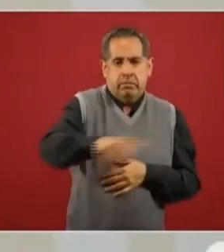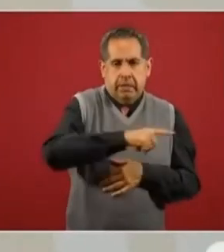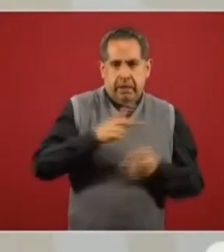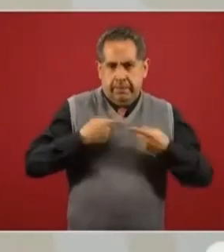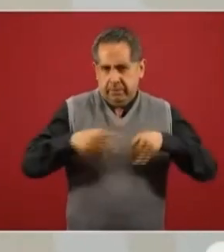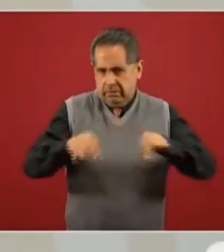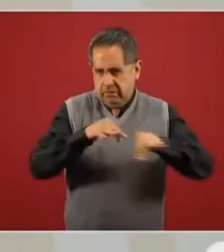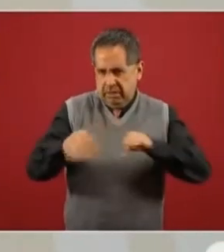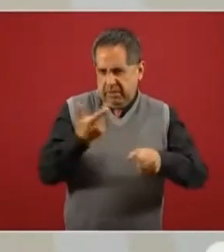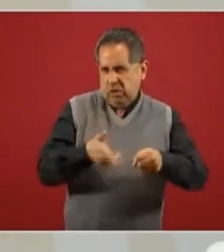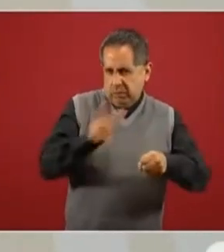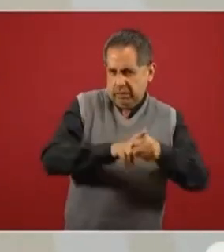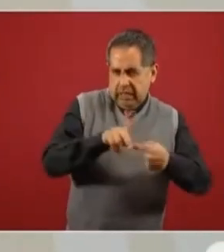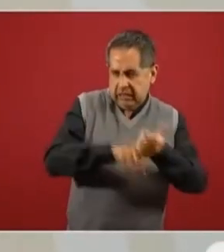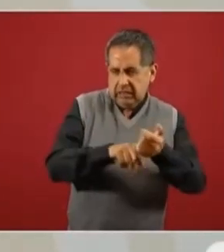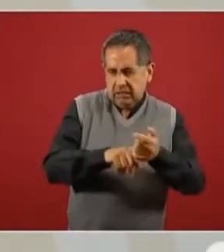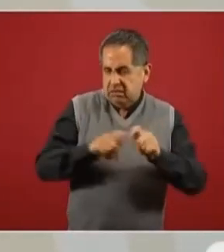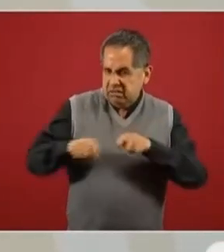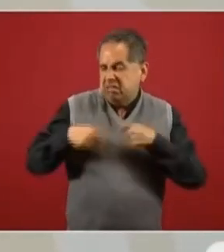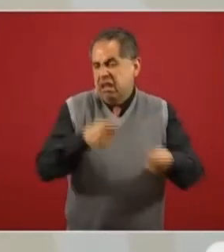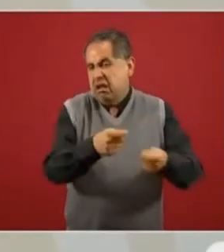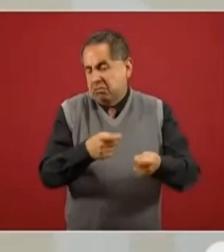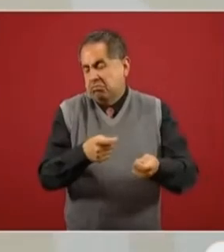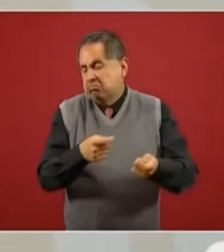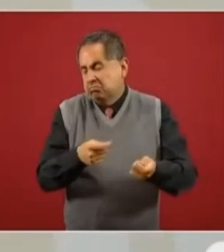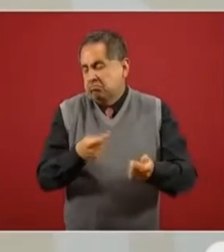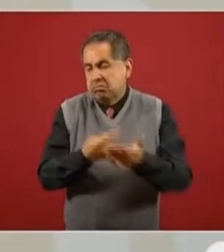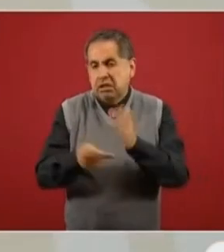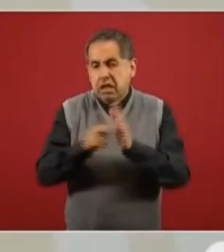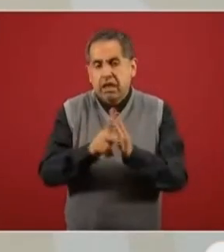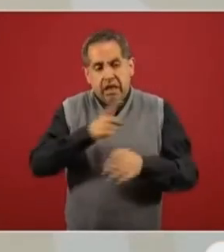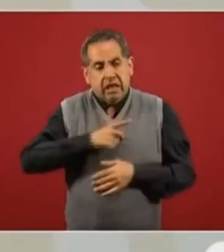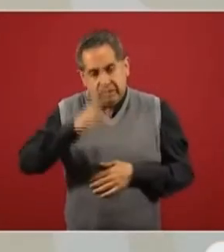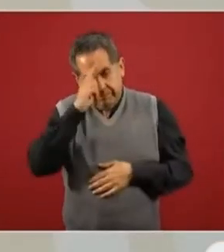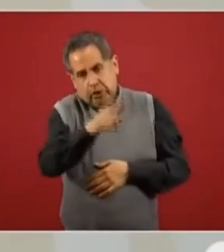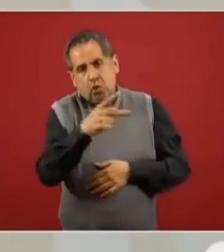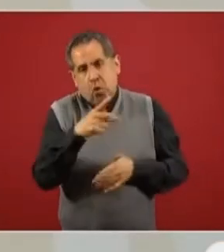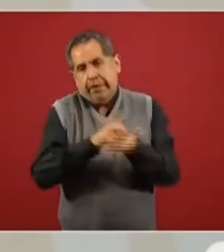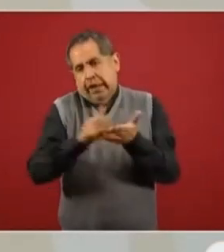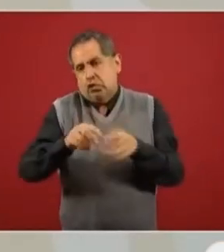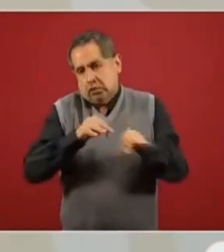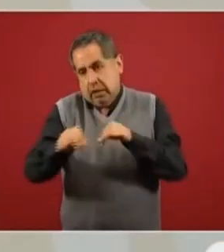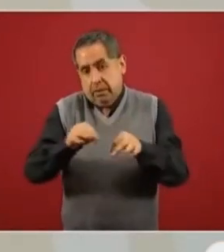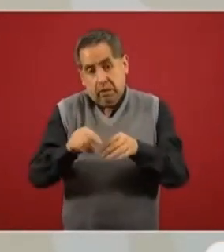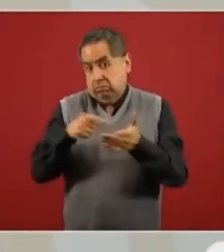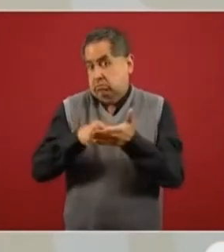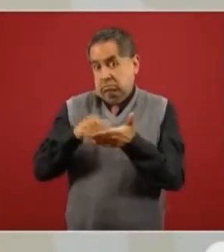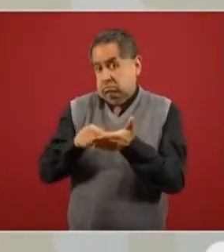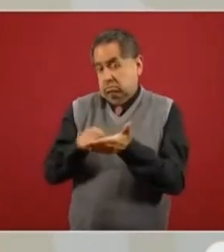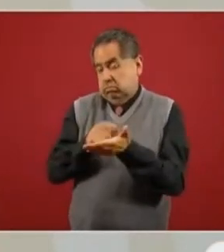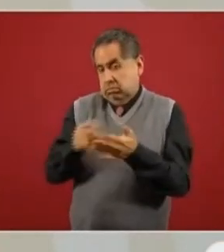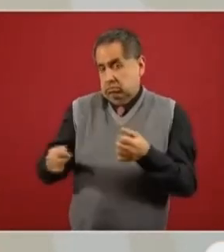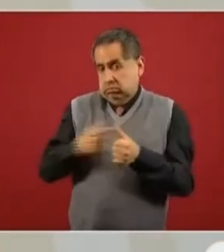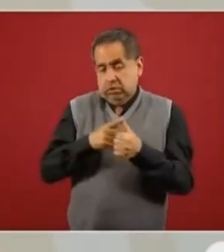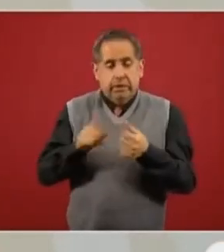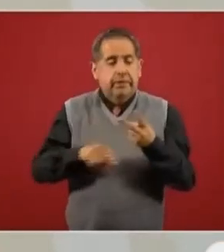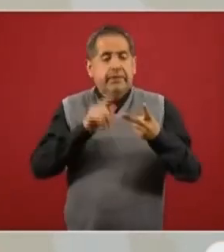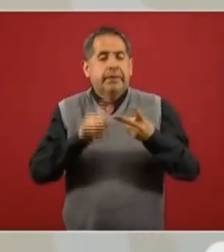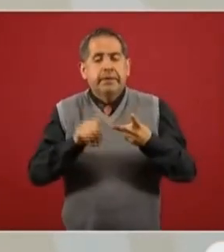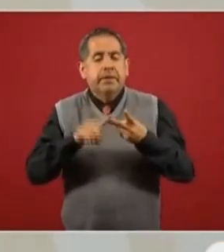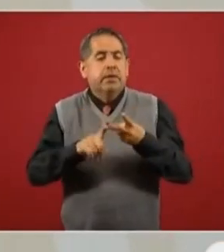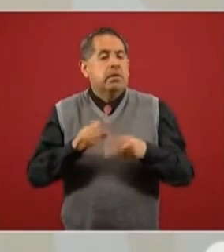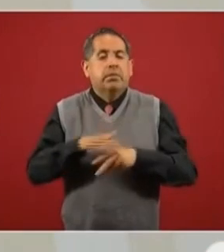trabajadores y trabajadoras, en primer lugar por el respeto a sus derechos laborales, que es un principio fundamental, y el